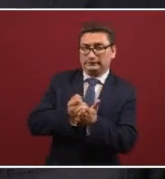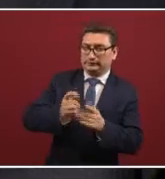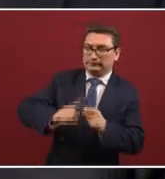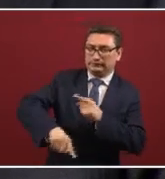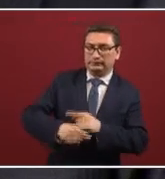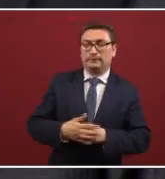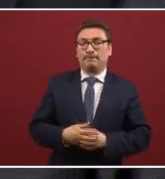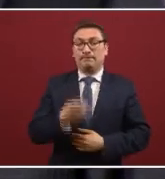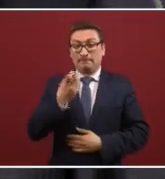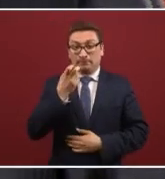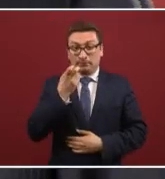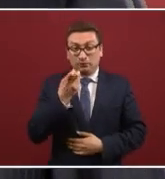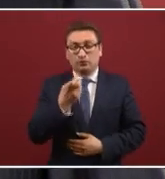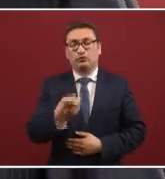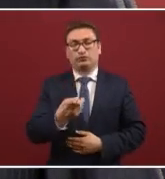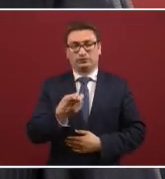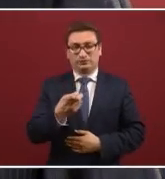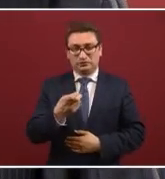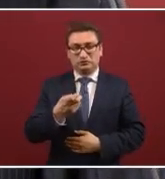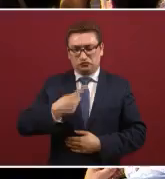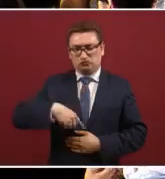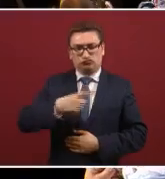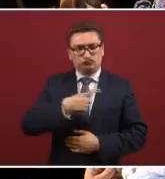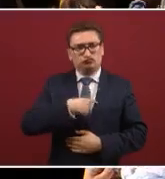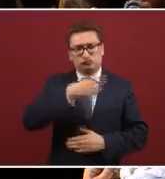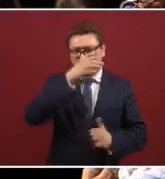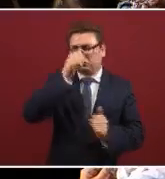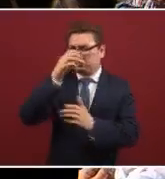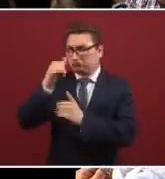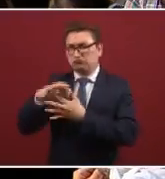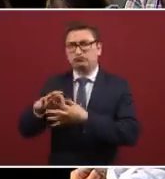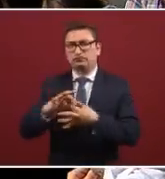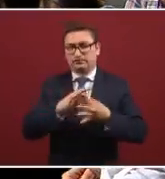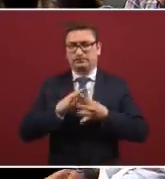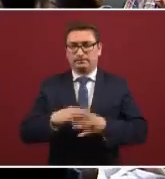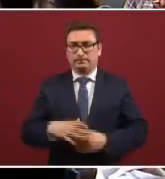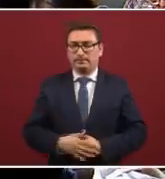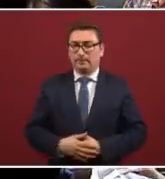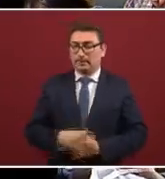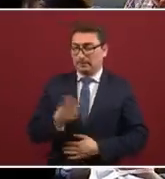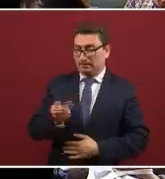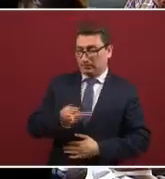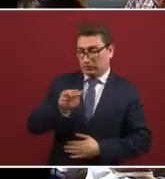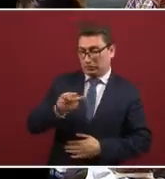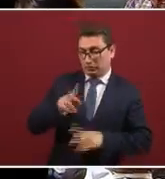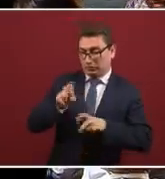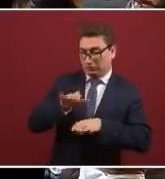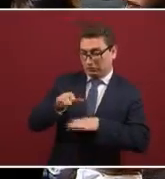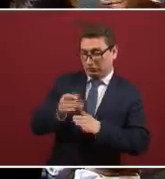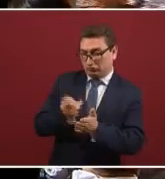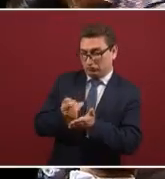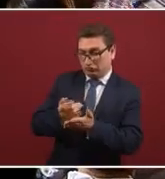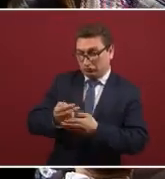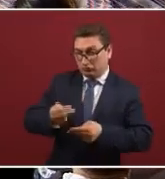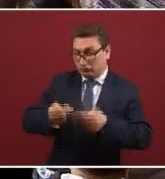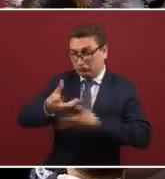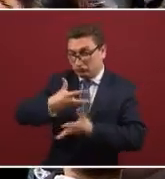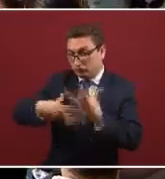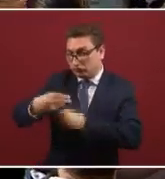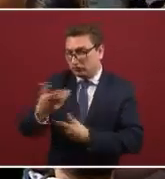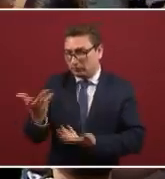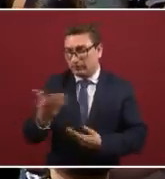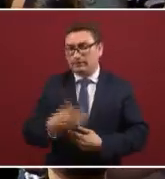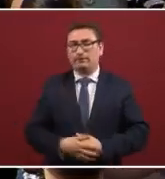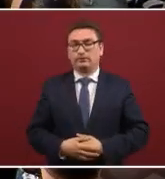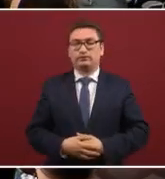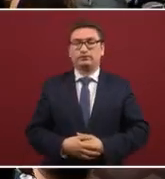sintonía y hay consenso. Pero no fue parte de esa negociación de los aranceles, por ejemplo. Sí, era una